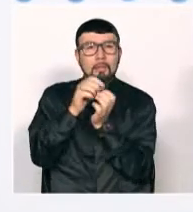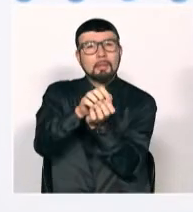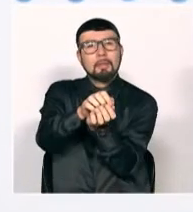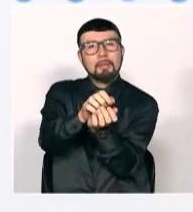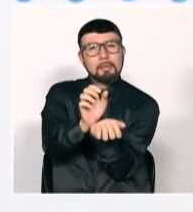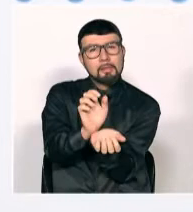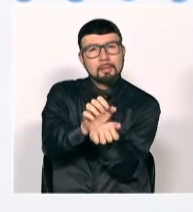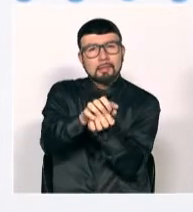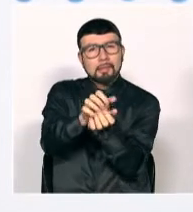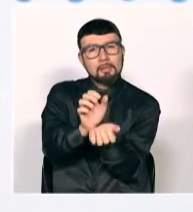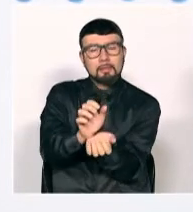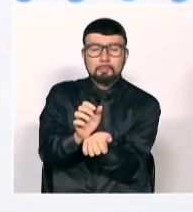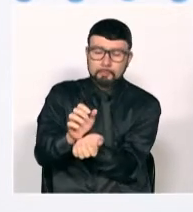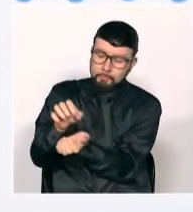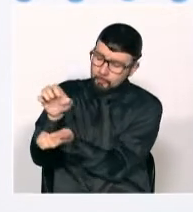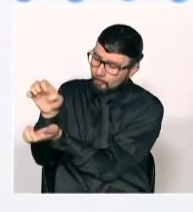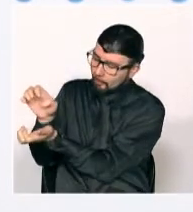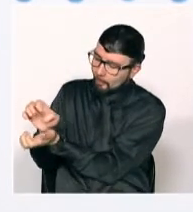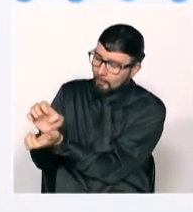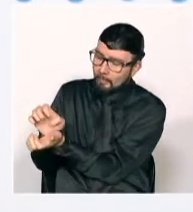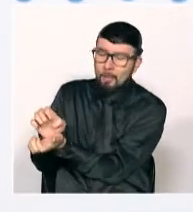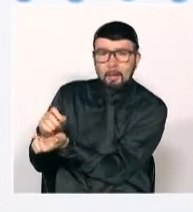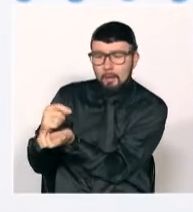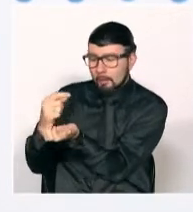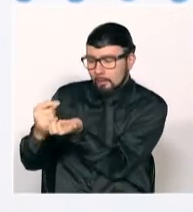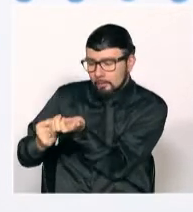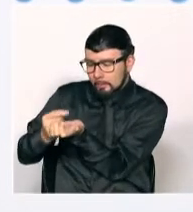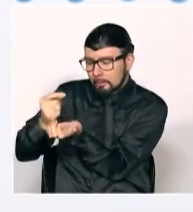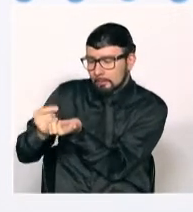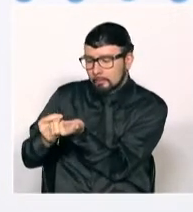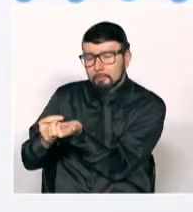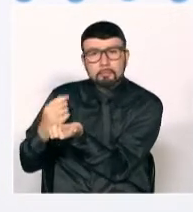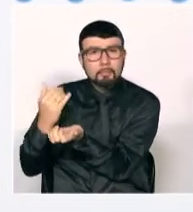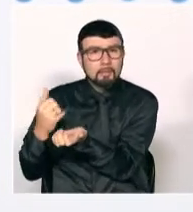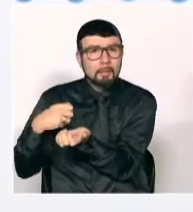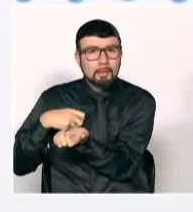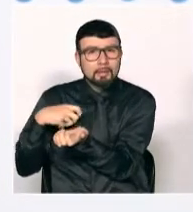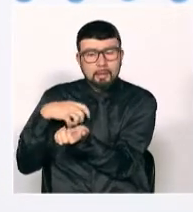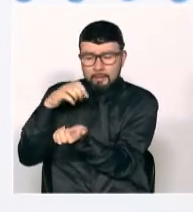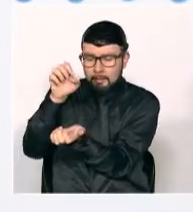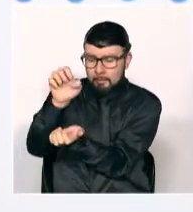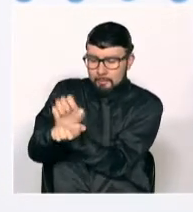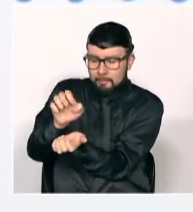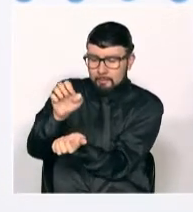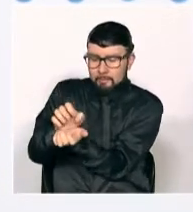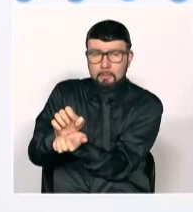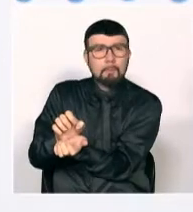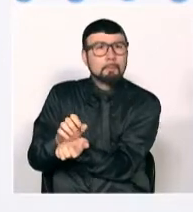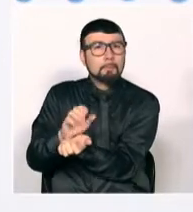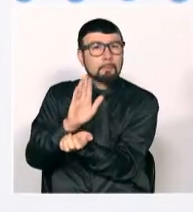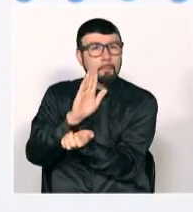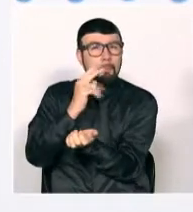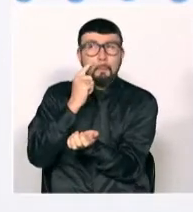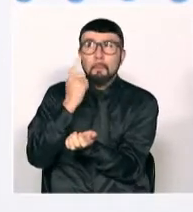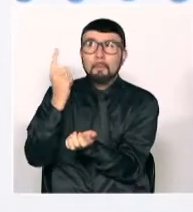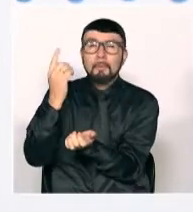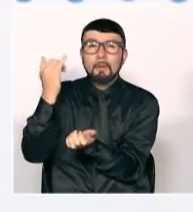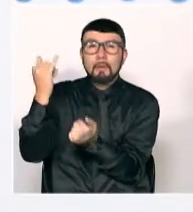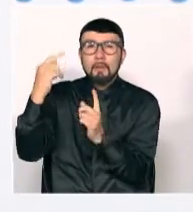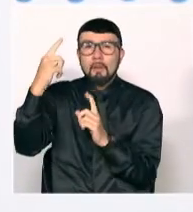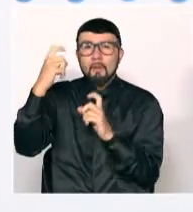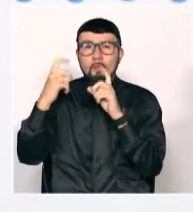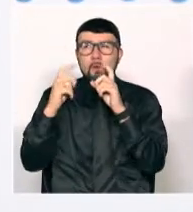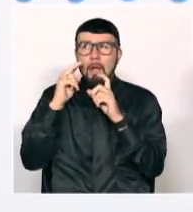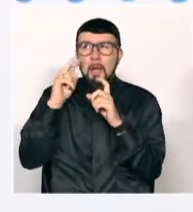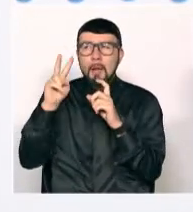hueso temporal, tiene una cavidad que es la cavidad glenoidea. De pronto en la diapositiva que tenemos se puede ver